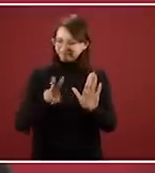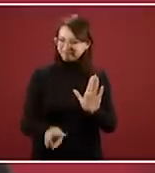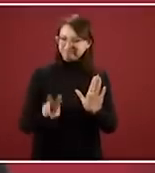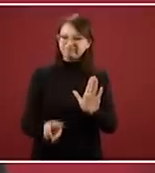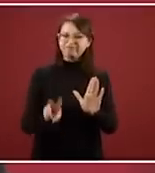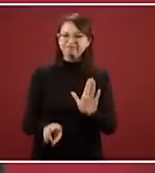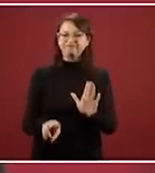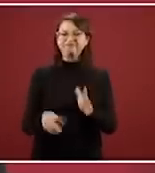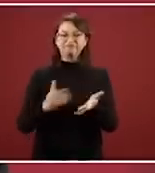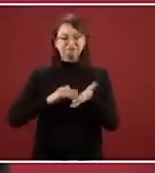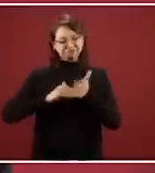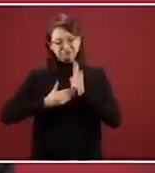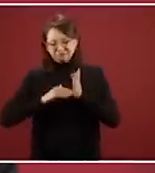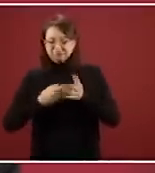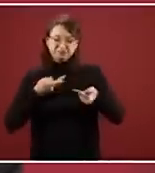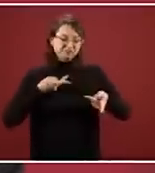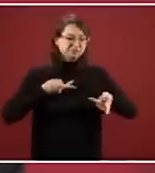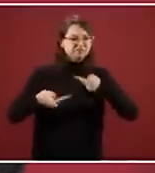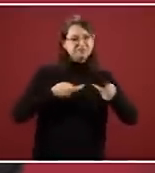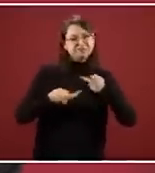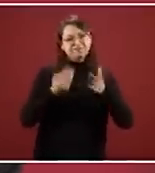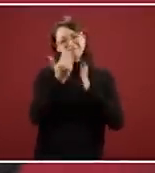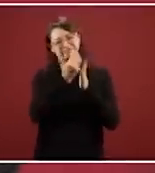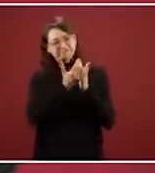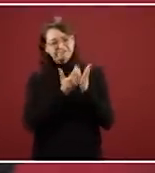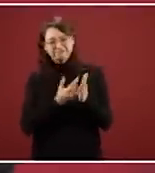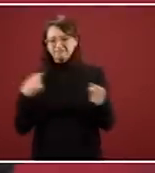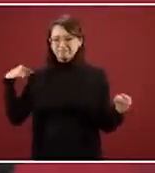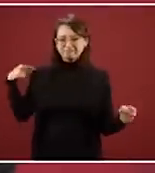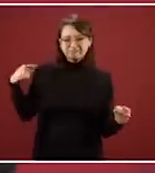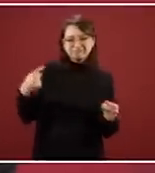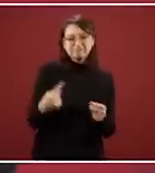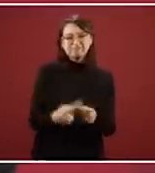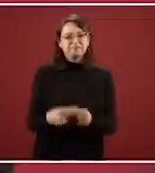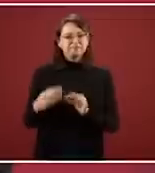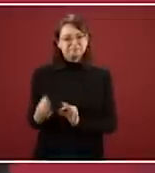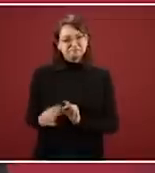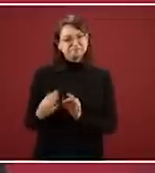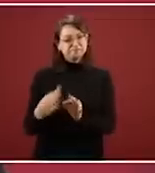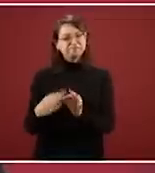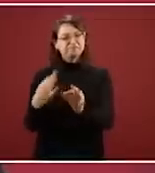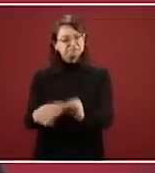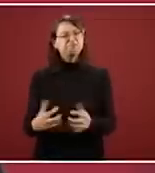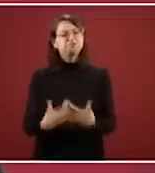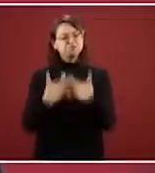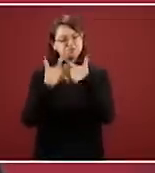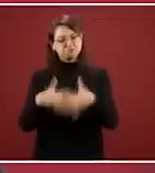el esquema, la estrategia que estamos aplicando